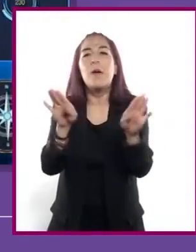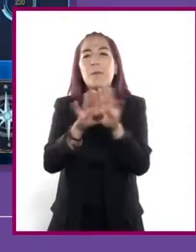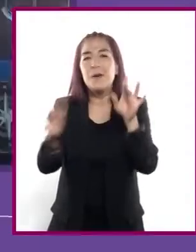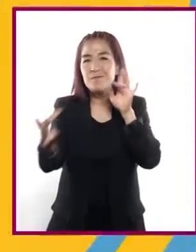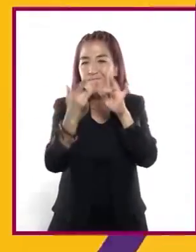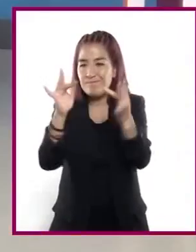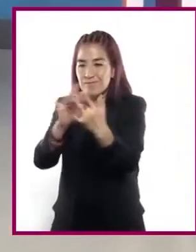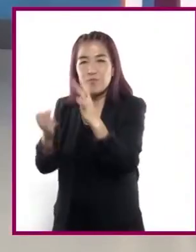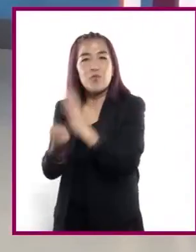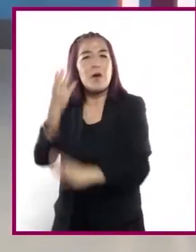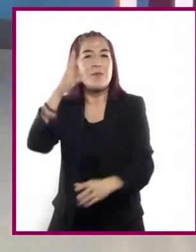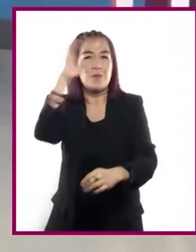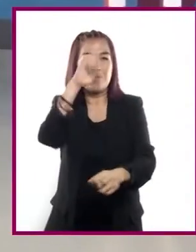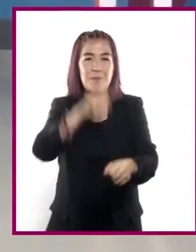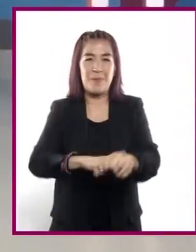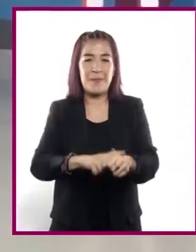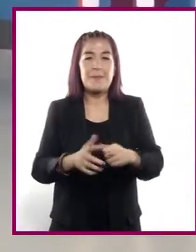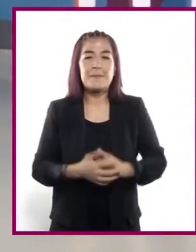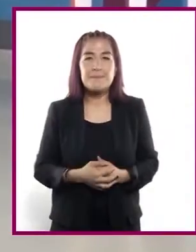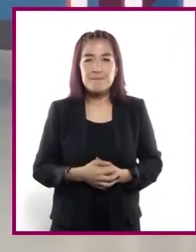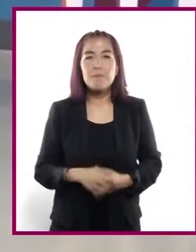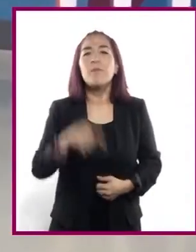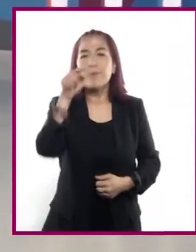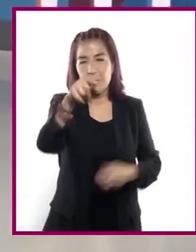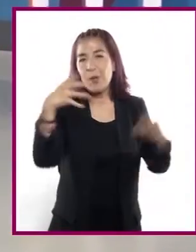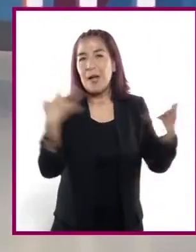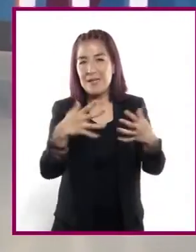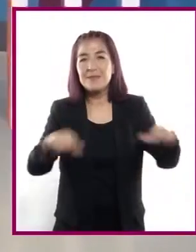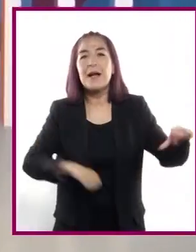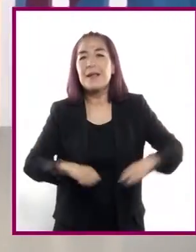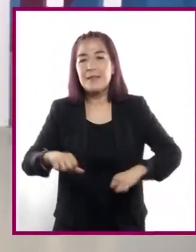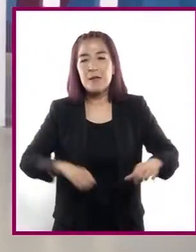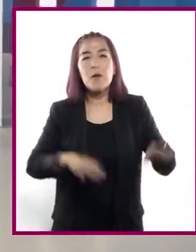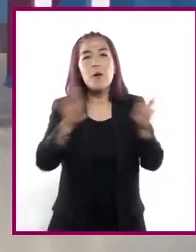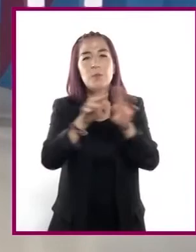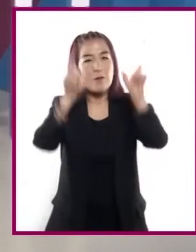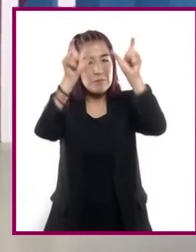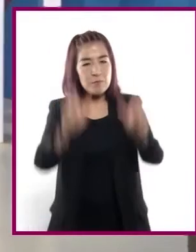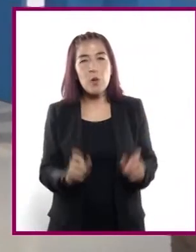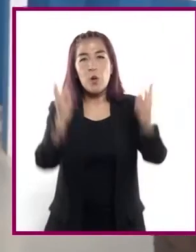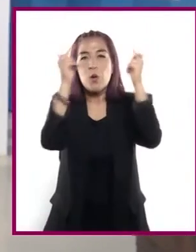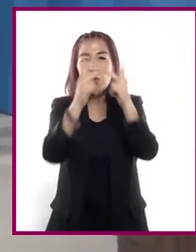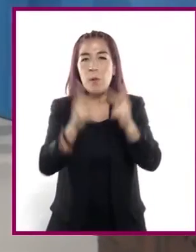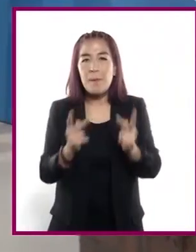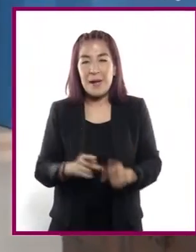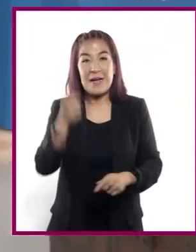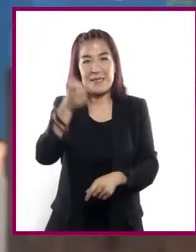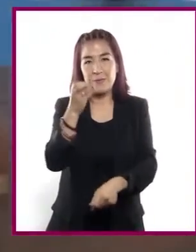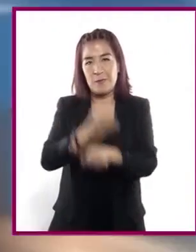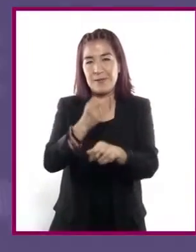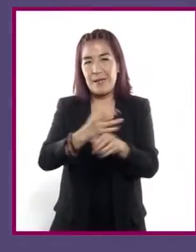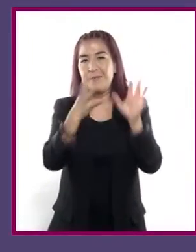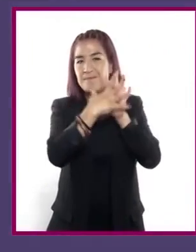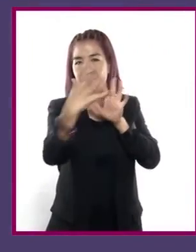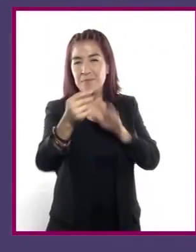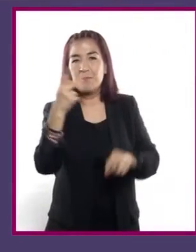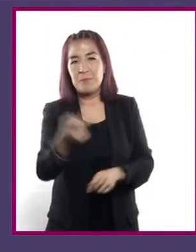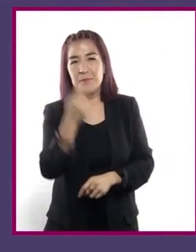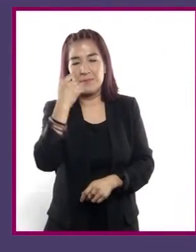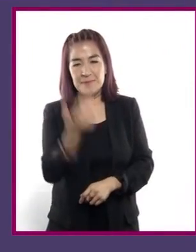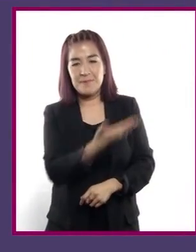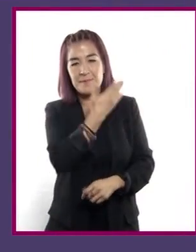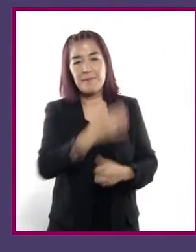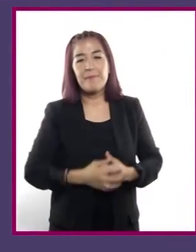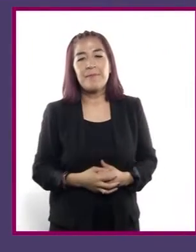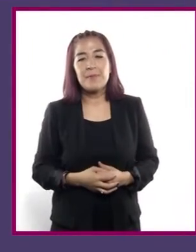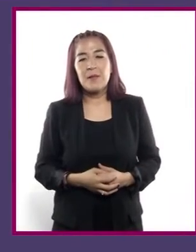culturas. Realicen un ejercicio comparativo a partir de las siguientes preguntas.